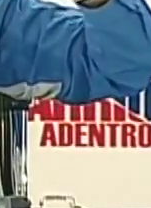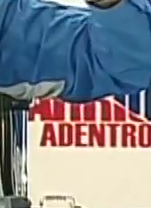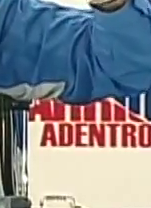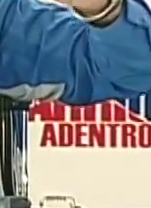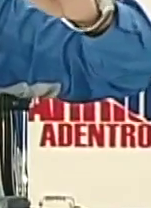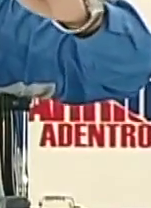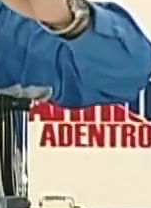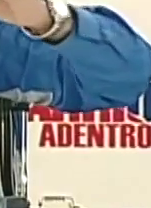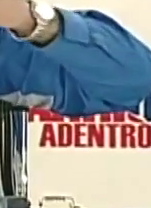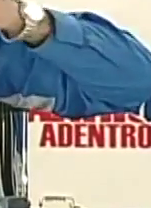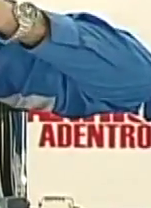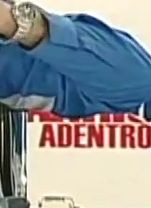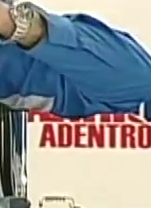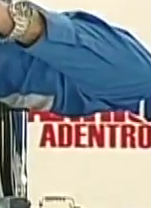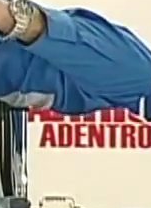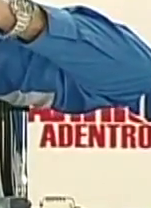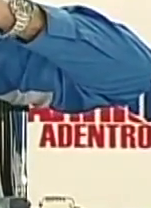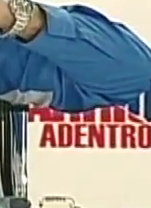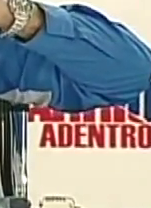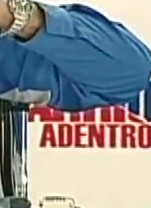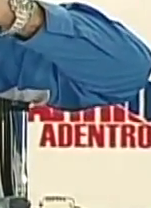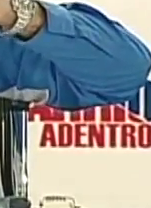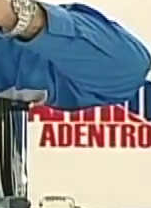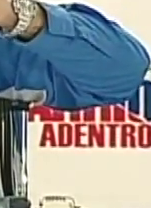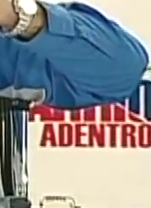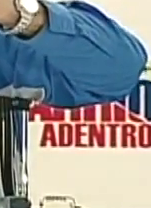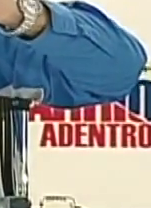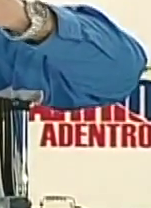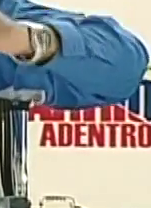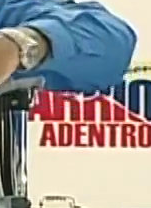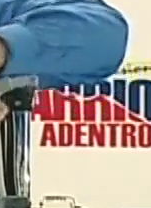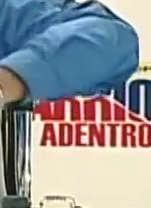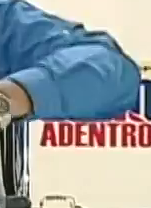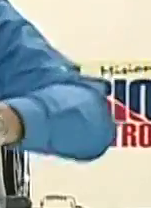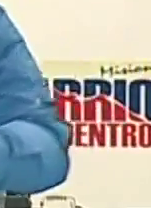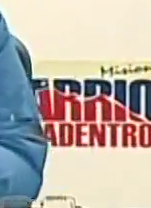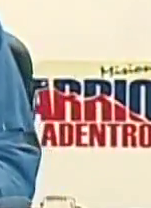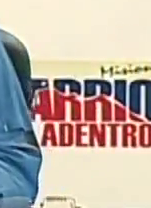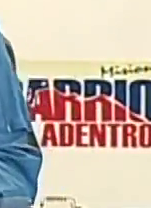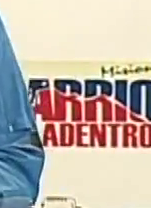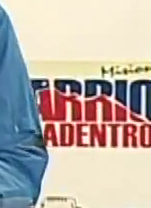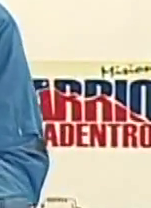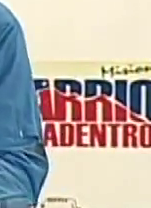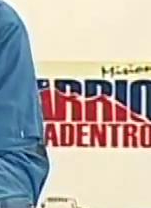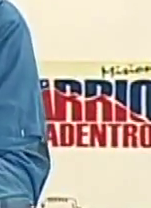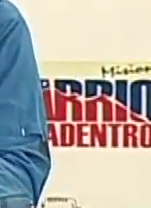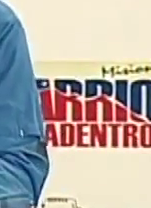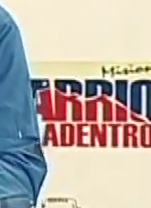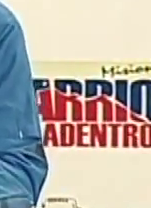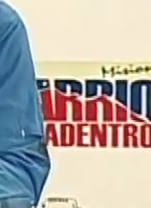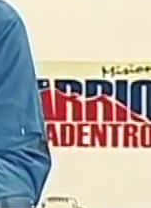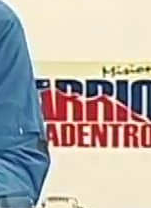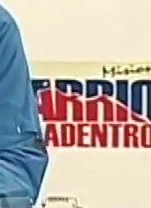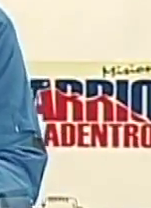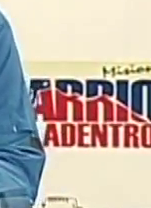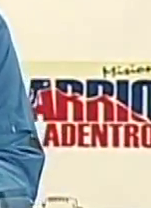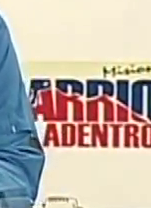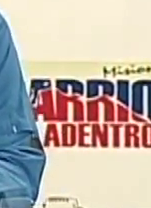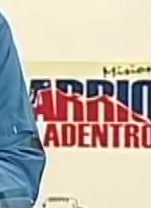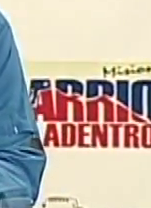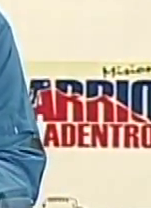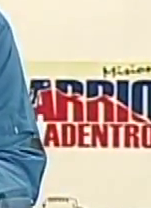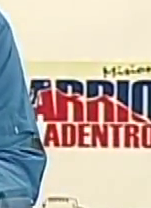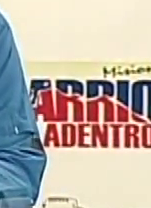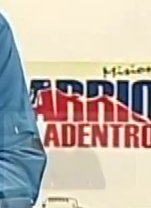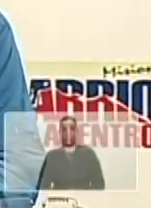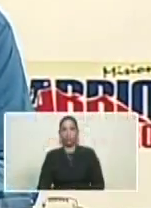del mar, y comenzó a inundar parte de la ciudad ya. hemos activado todos los mecanismos de la Fuerza Armada